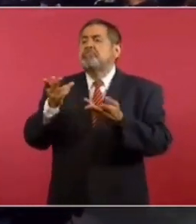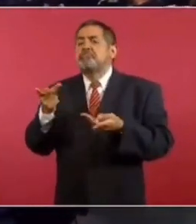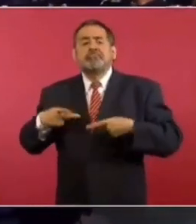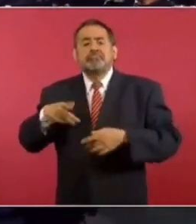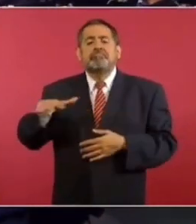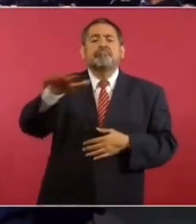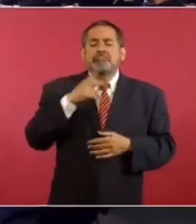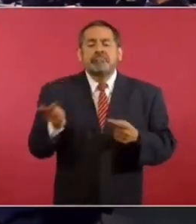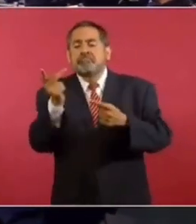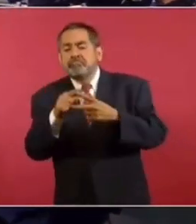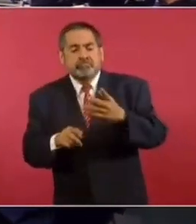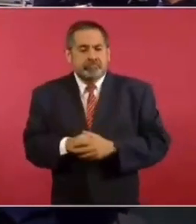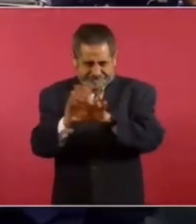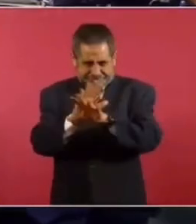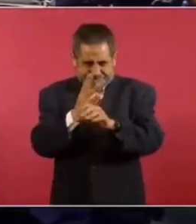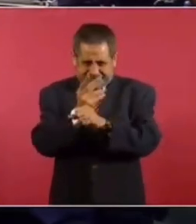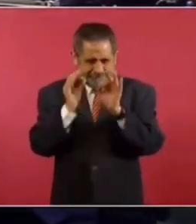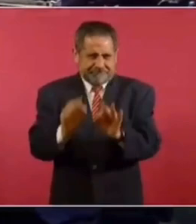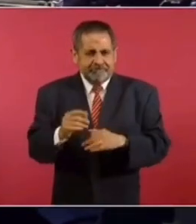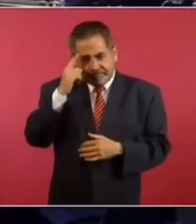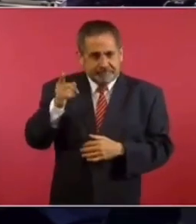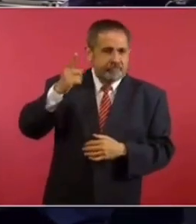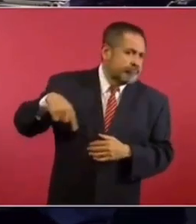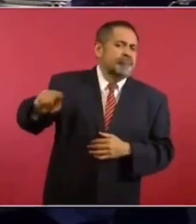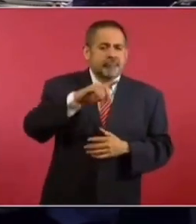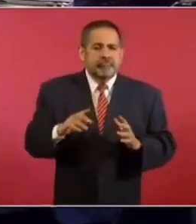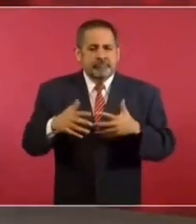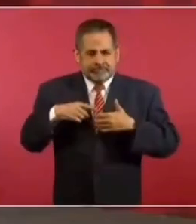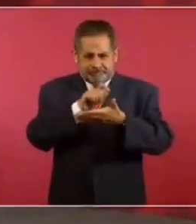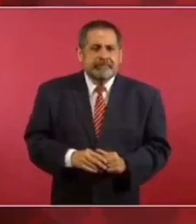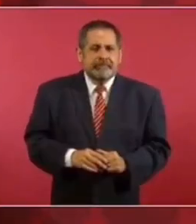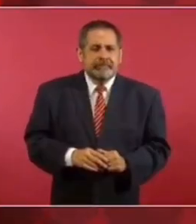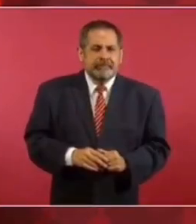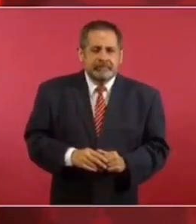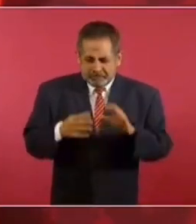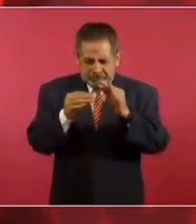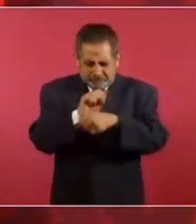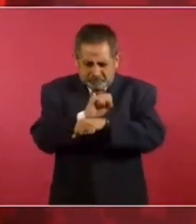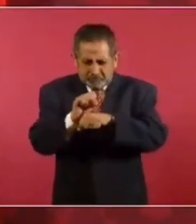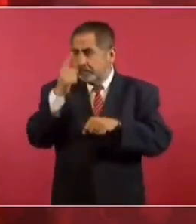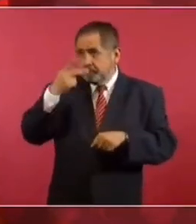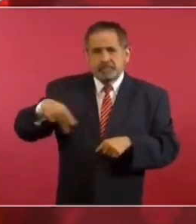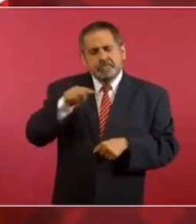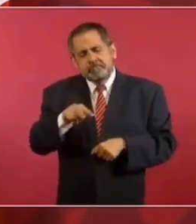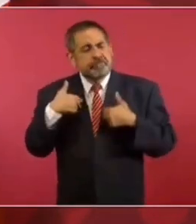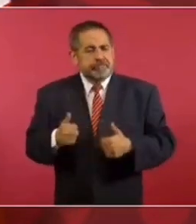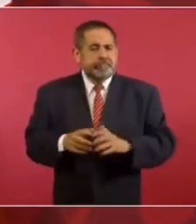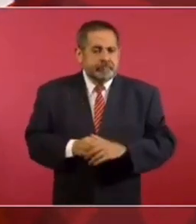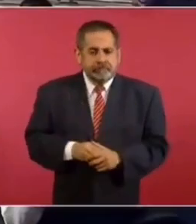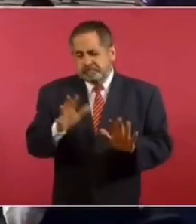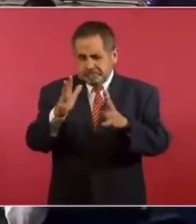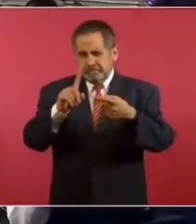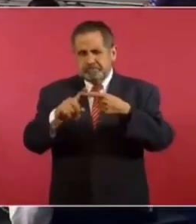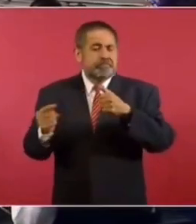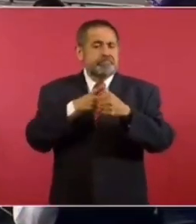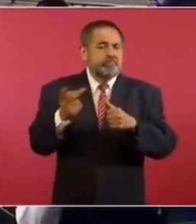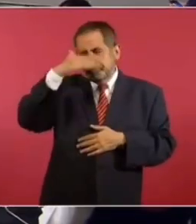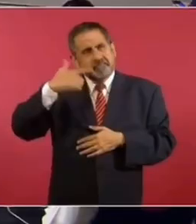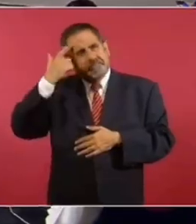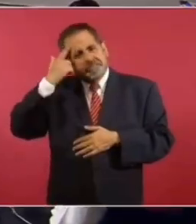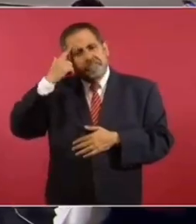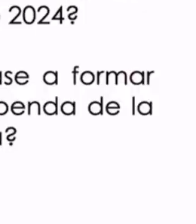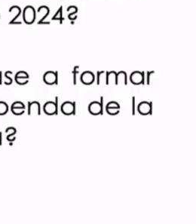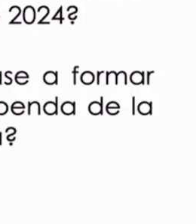preguntas. Además, hay que formularlas de manera que estén equilibradas y sencillas. Pero la primera es, para que ya